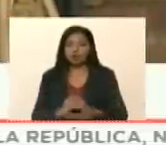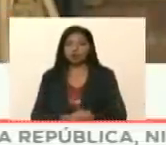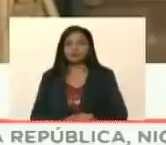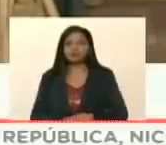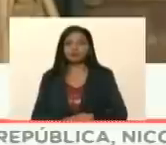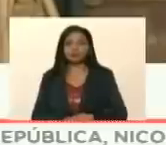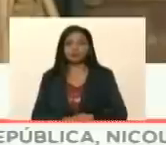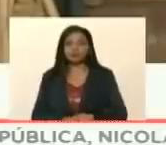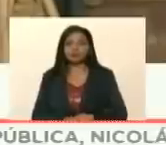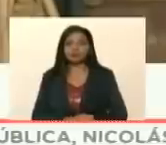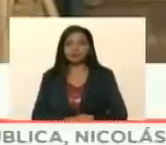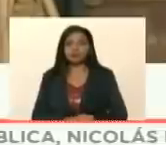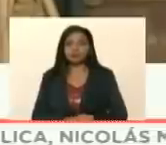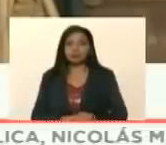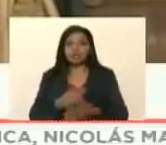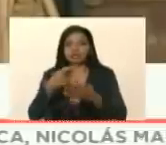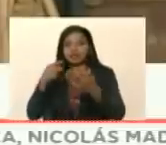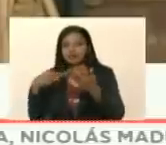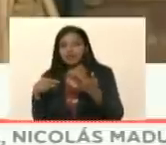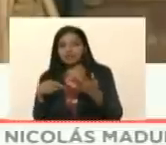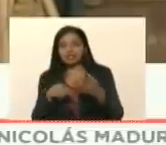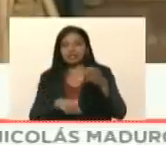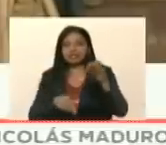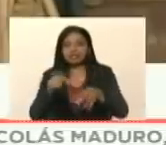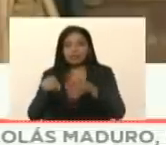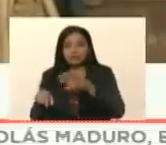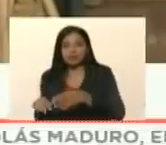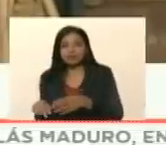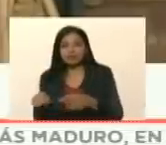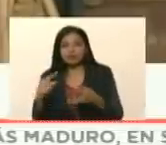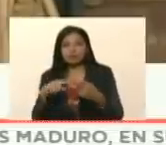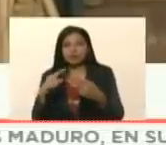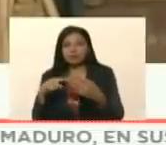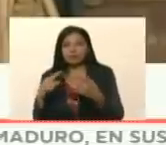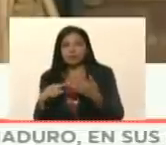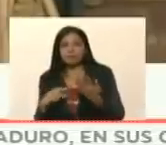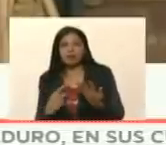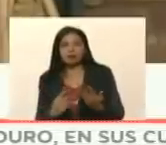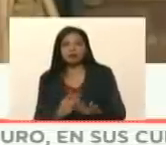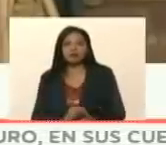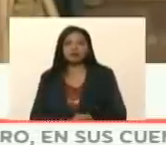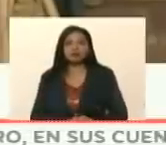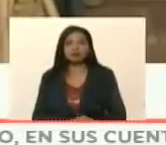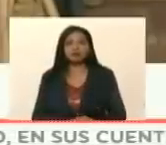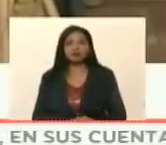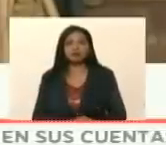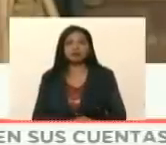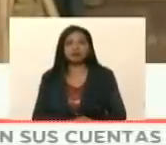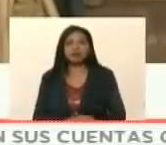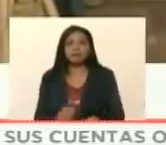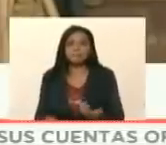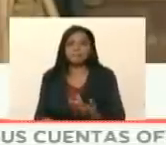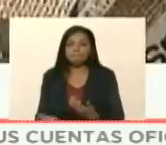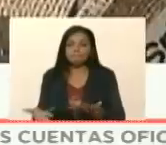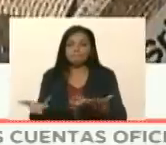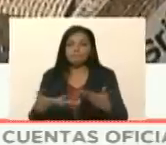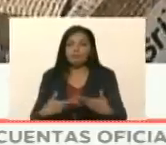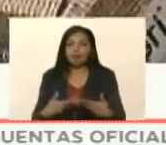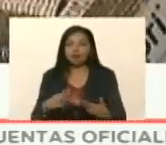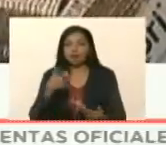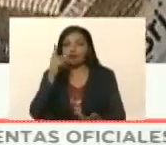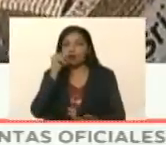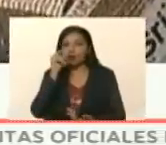estos son distintas semillas de arroz no transgénico que me trajo